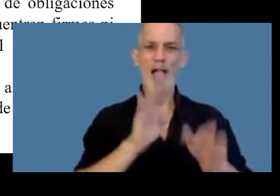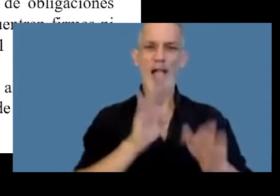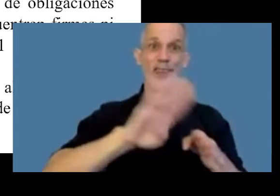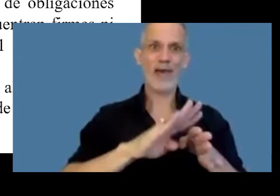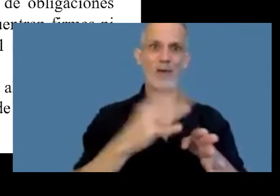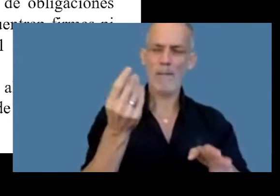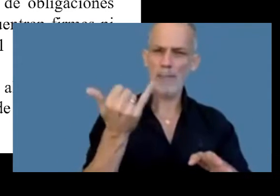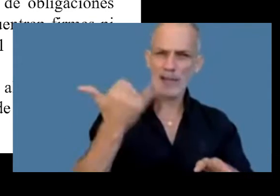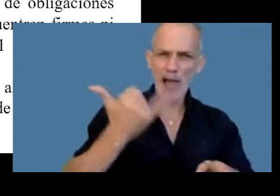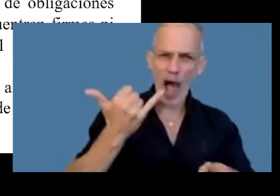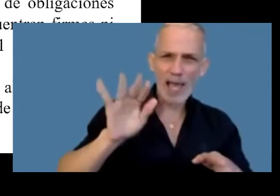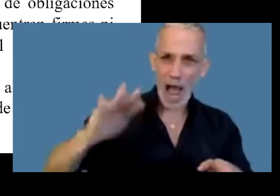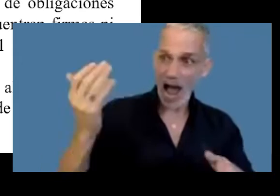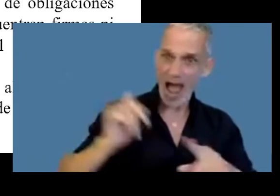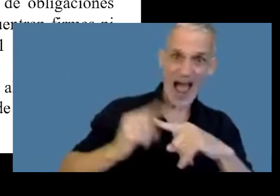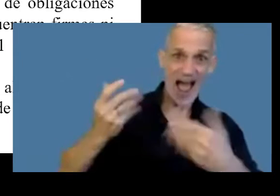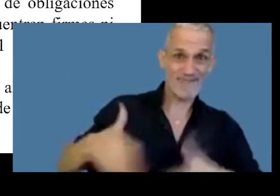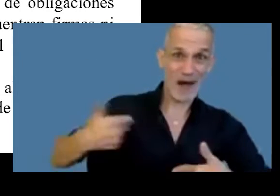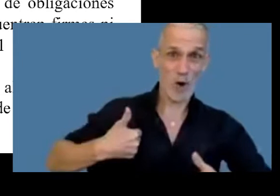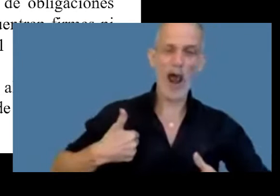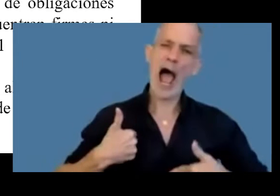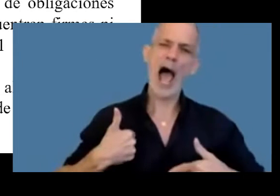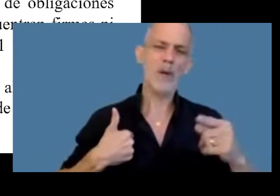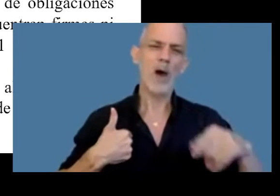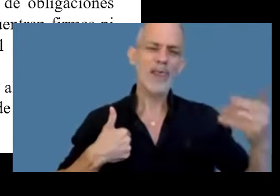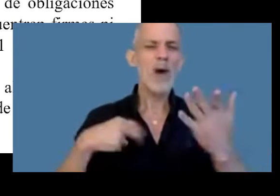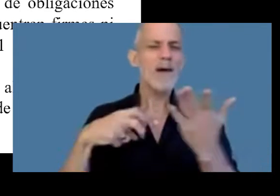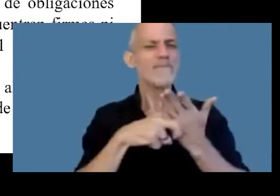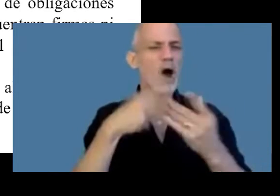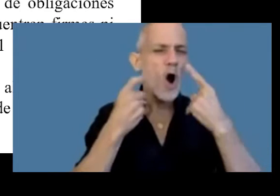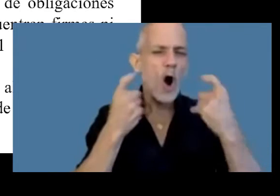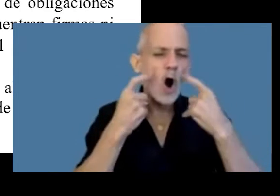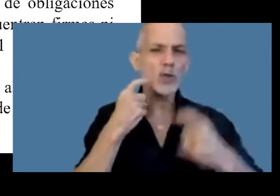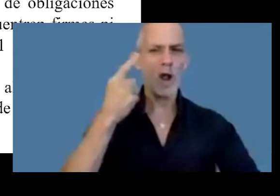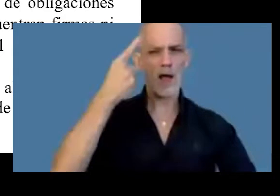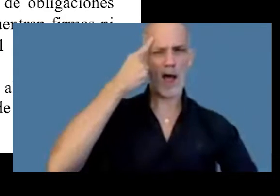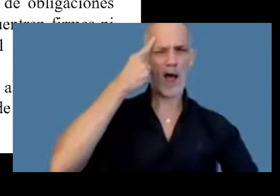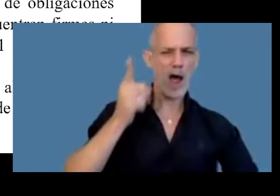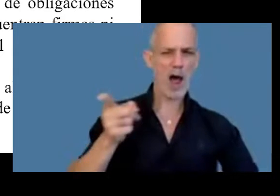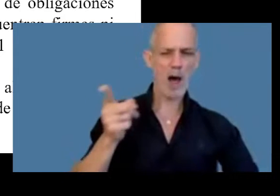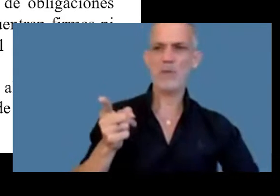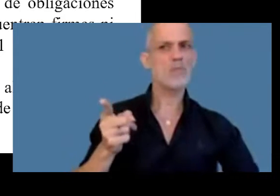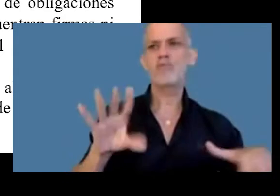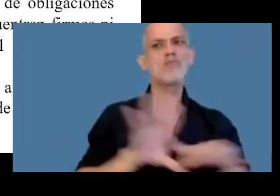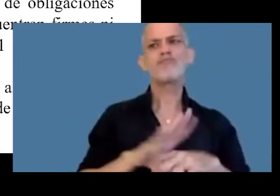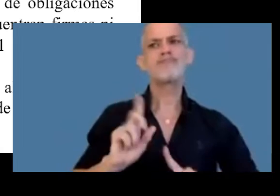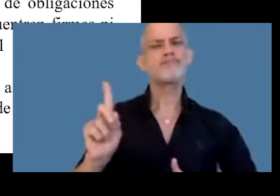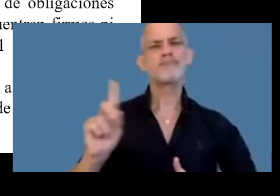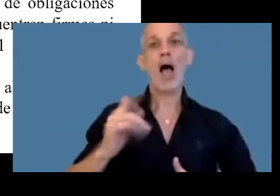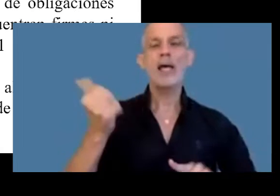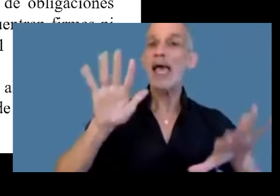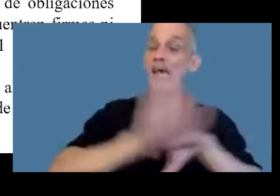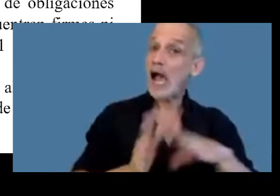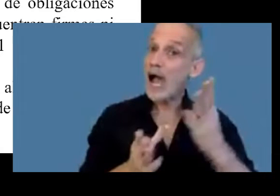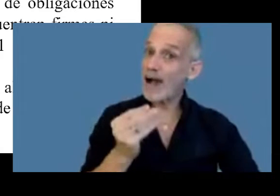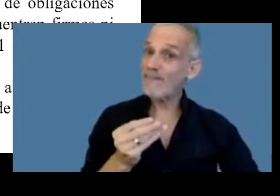favor y mañana un procedimiento de fiscalización interpreta que no correspondía o que hay un error,